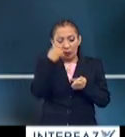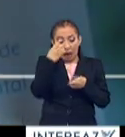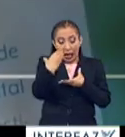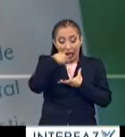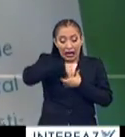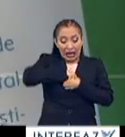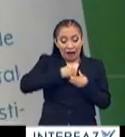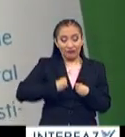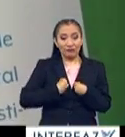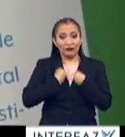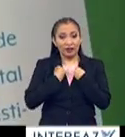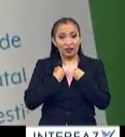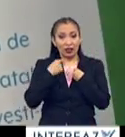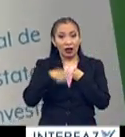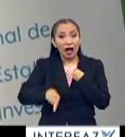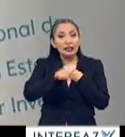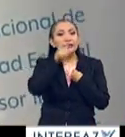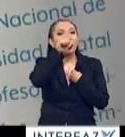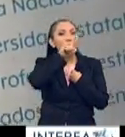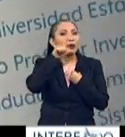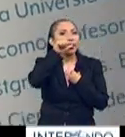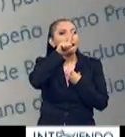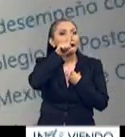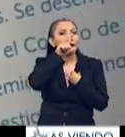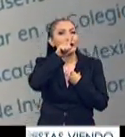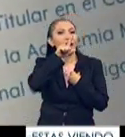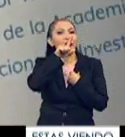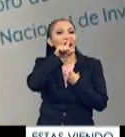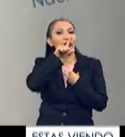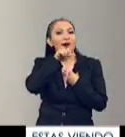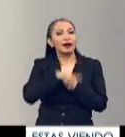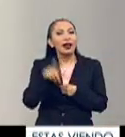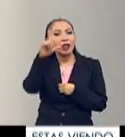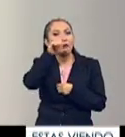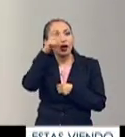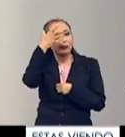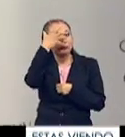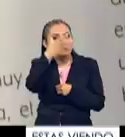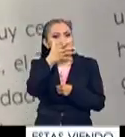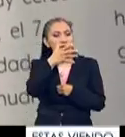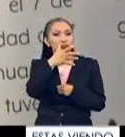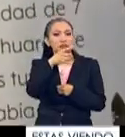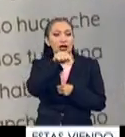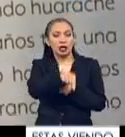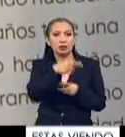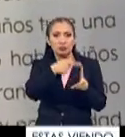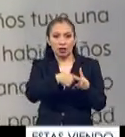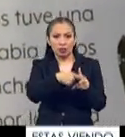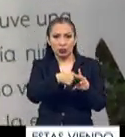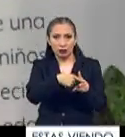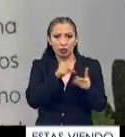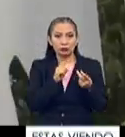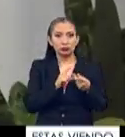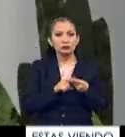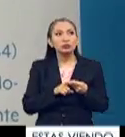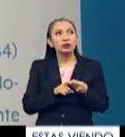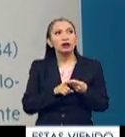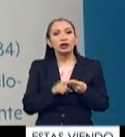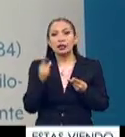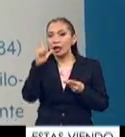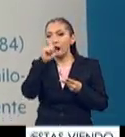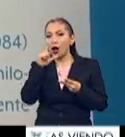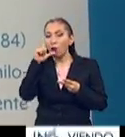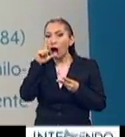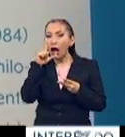vida son los lenguajes. Claro. El lenguaje formal, que son las matemáticas, y